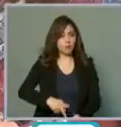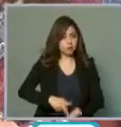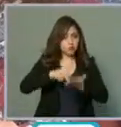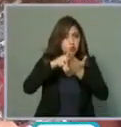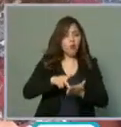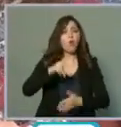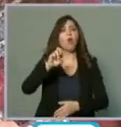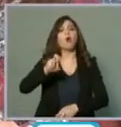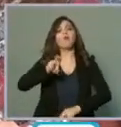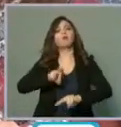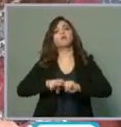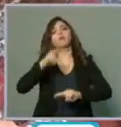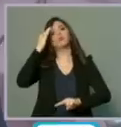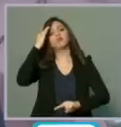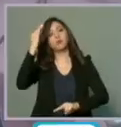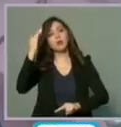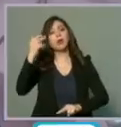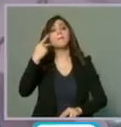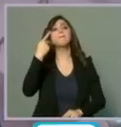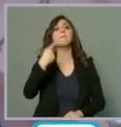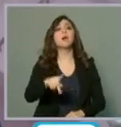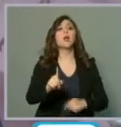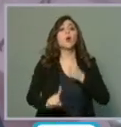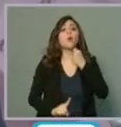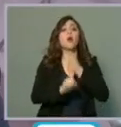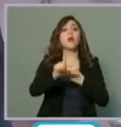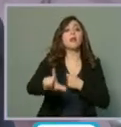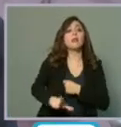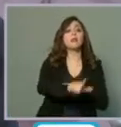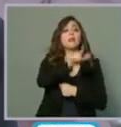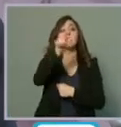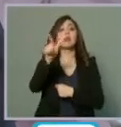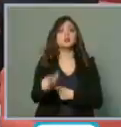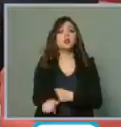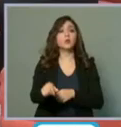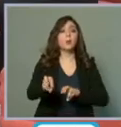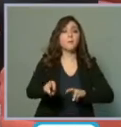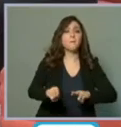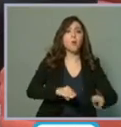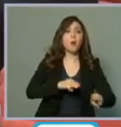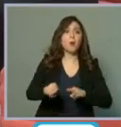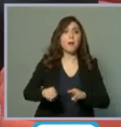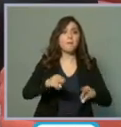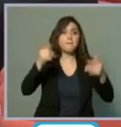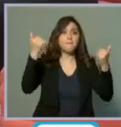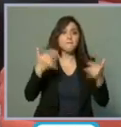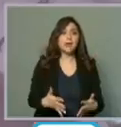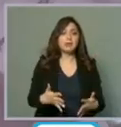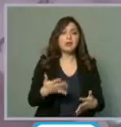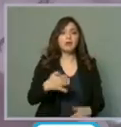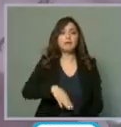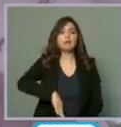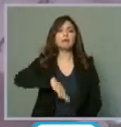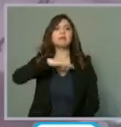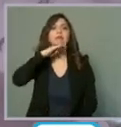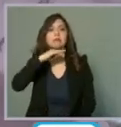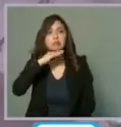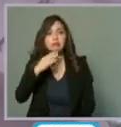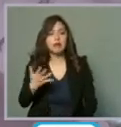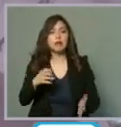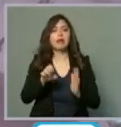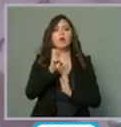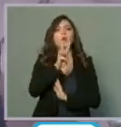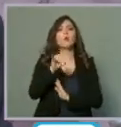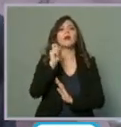problema es que hacen movimientos muy bruscos en el momento de estar jugando con el Wii. Juego de tenis,